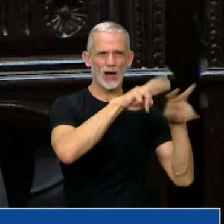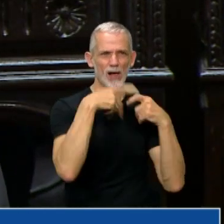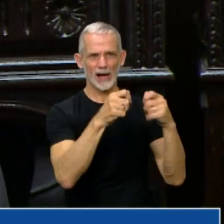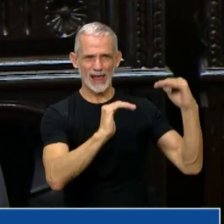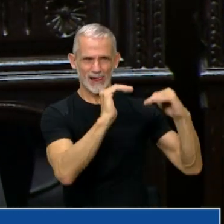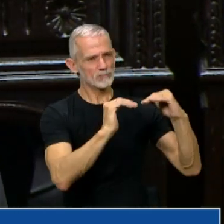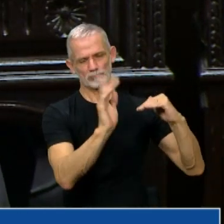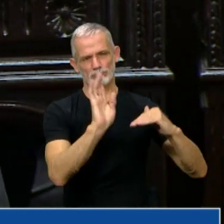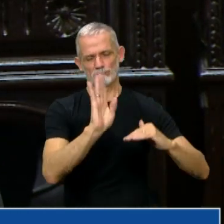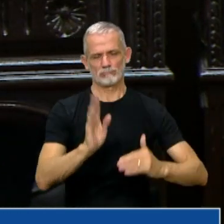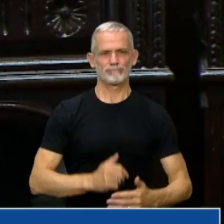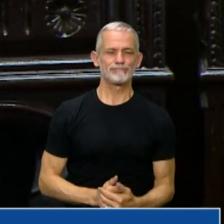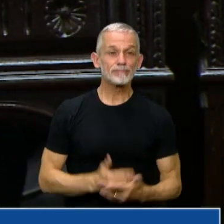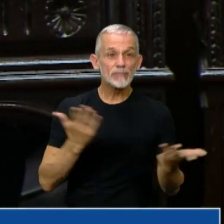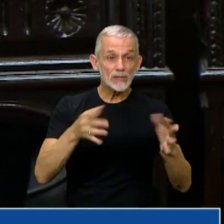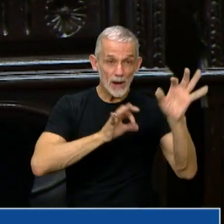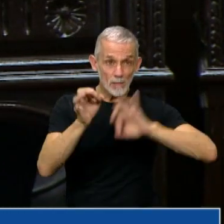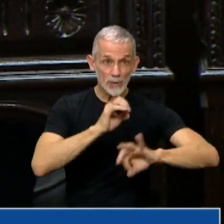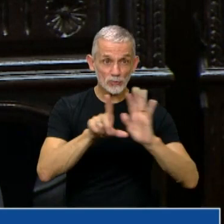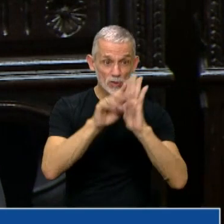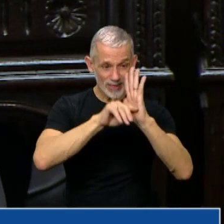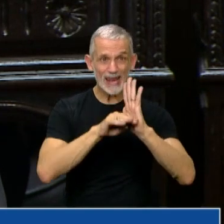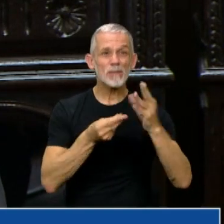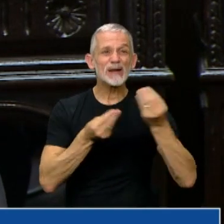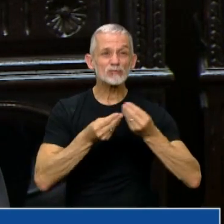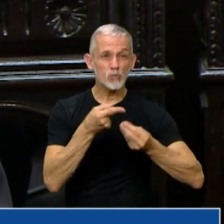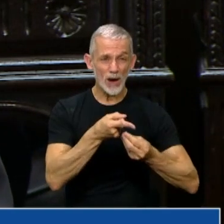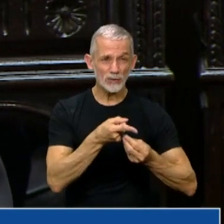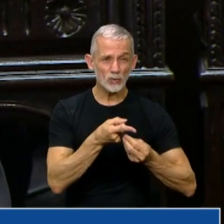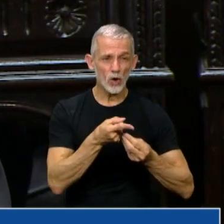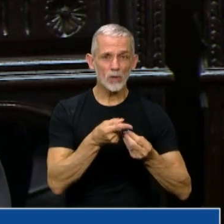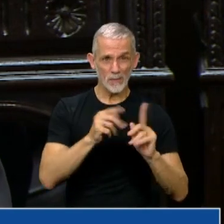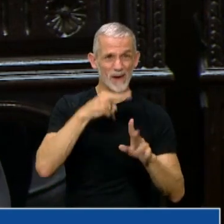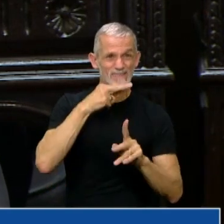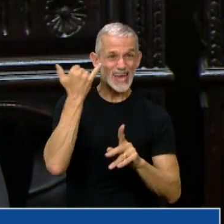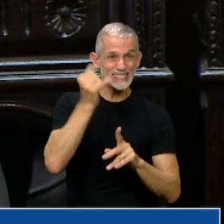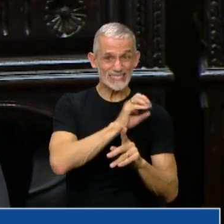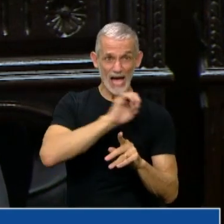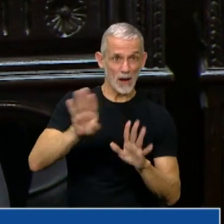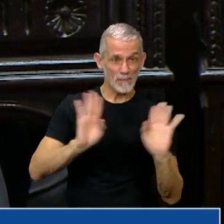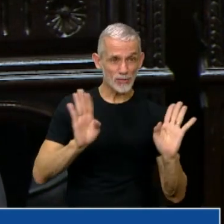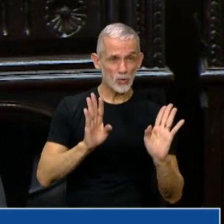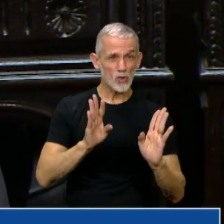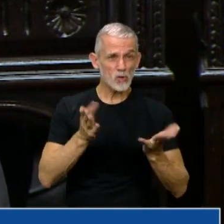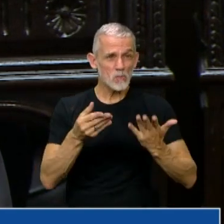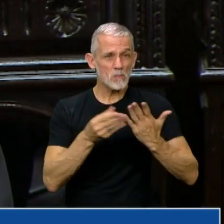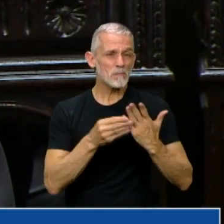duda. En el proyecto de presupuesto que ha entrado el viernes, de acuerdo a lo